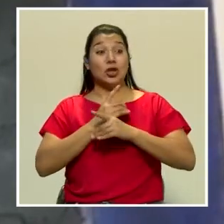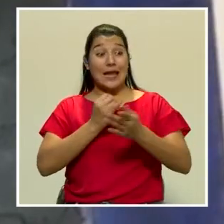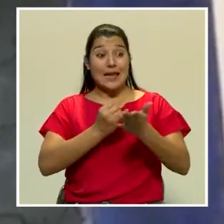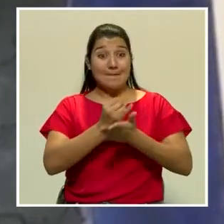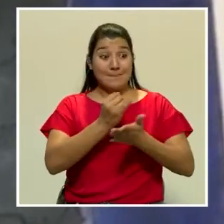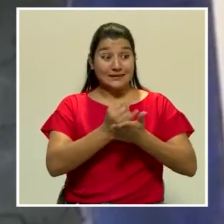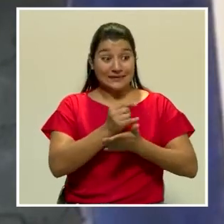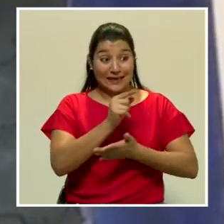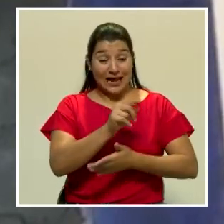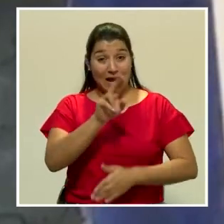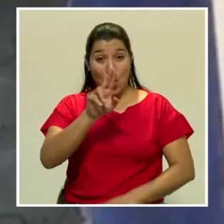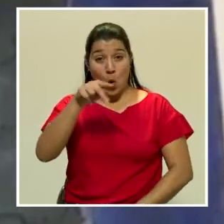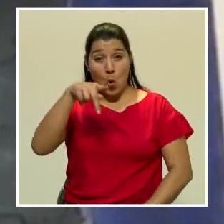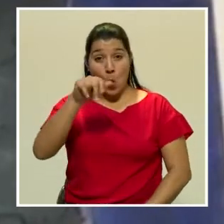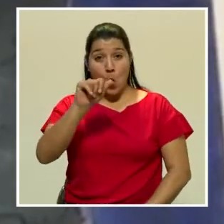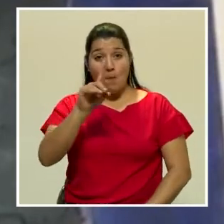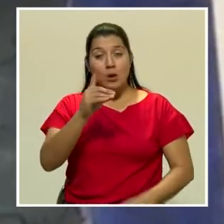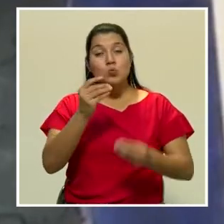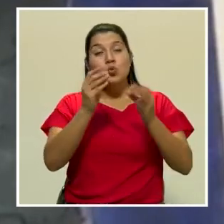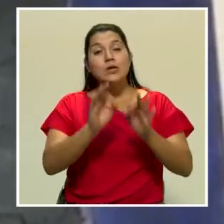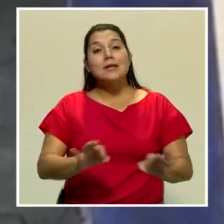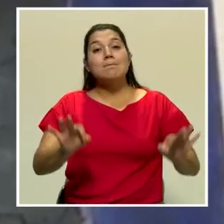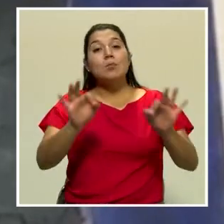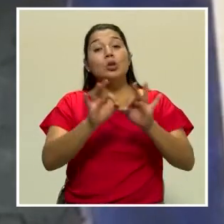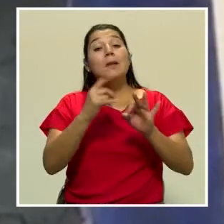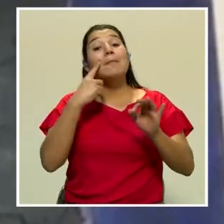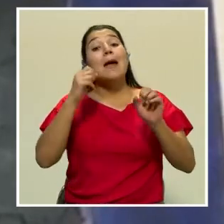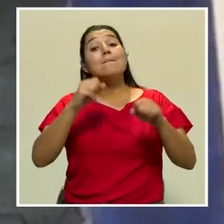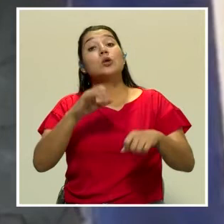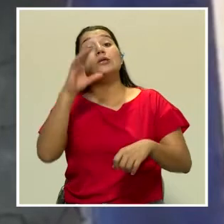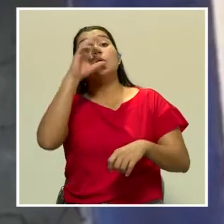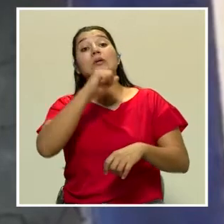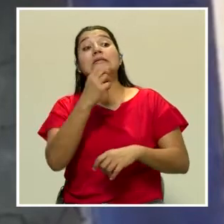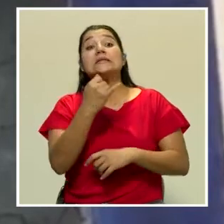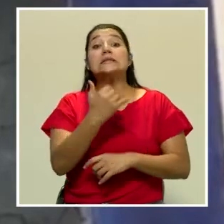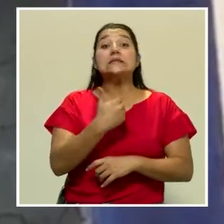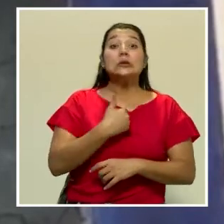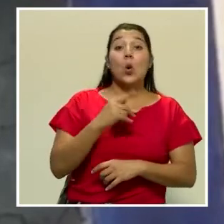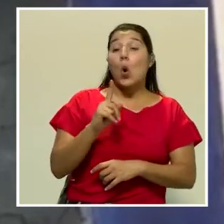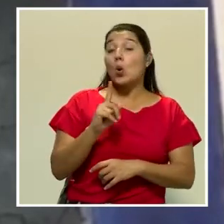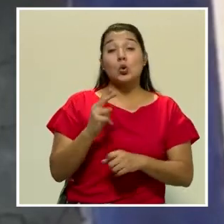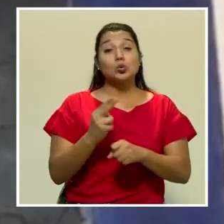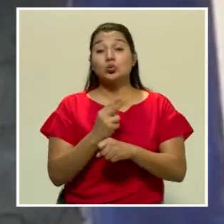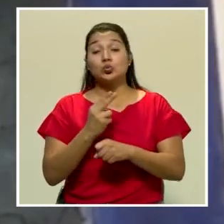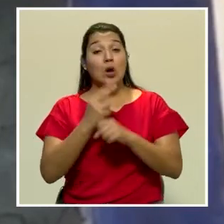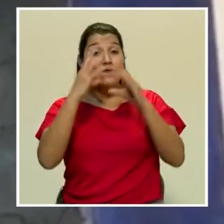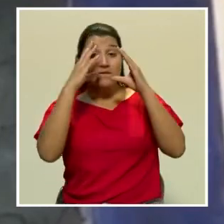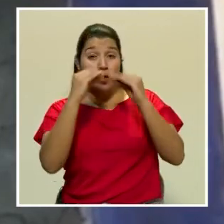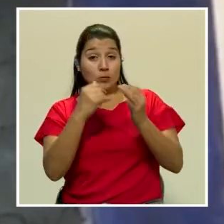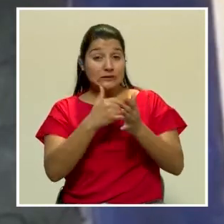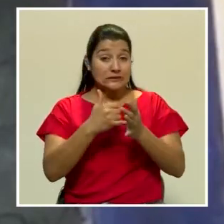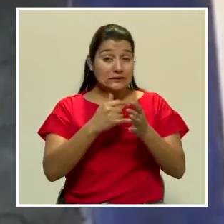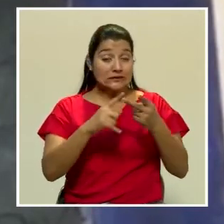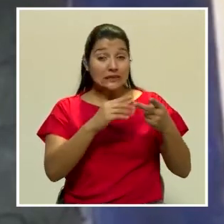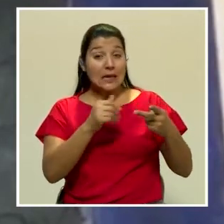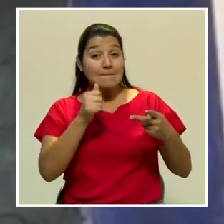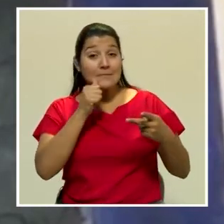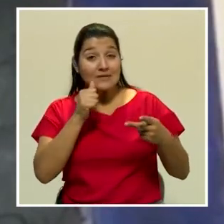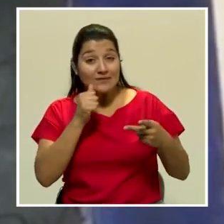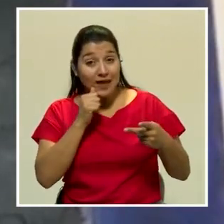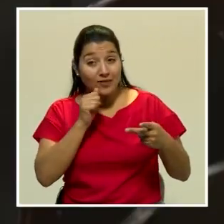es de vital importancia para determinar si hubo o no uso de información sensible y confidencial de